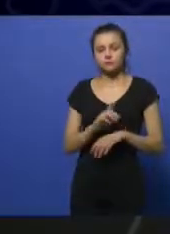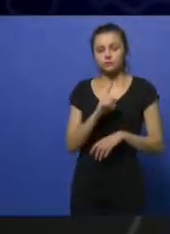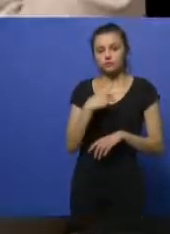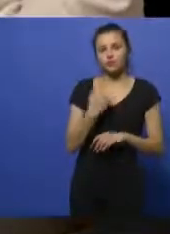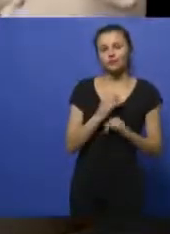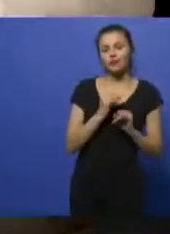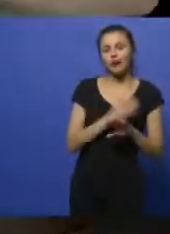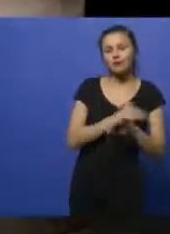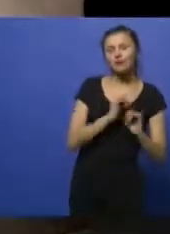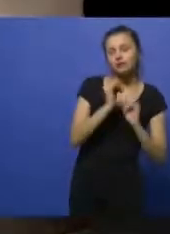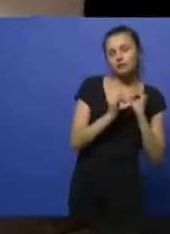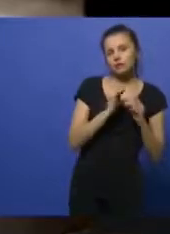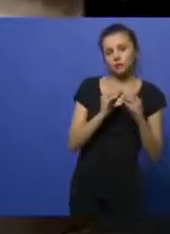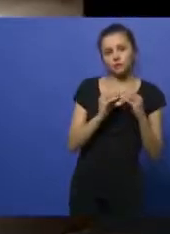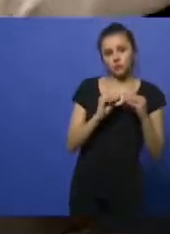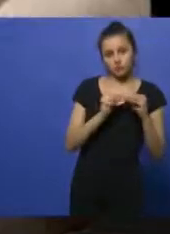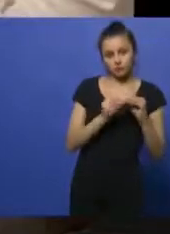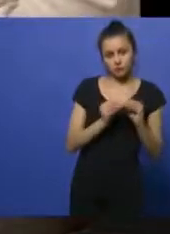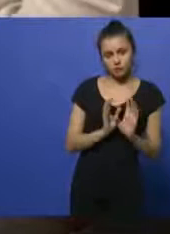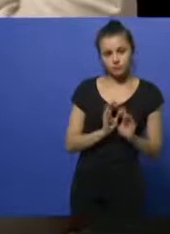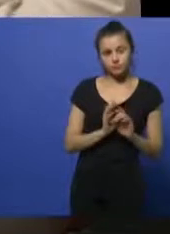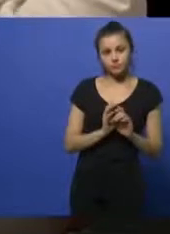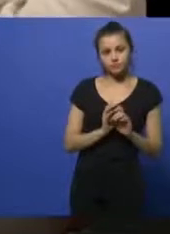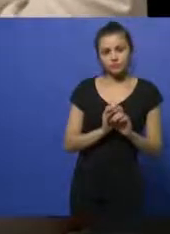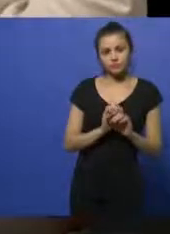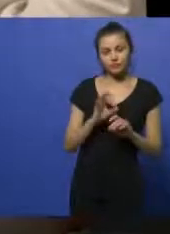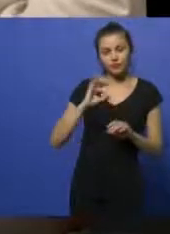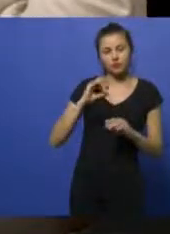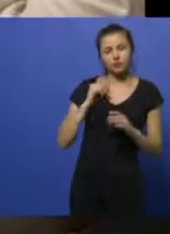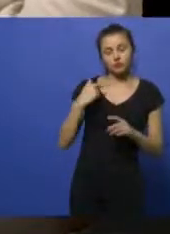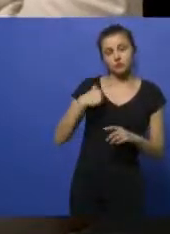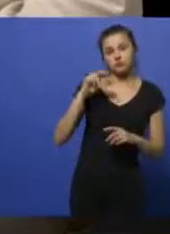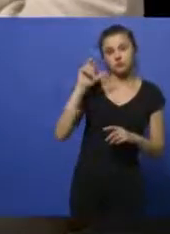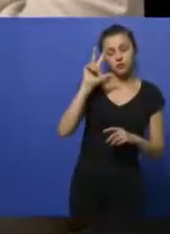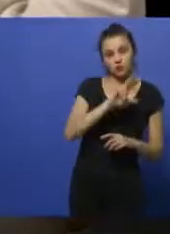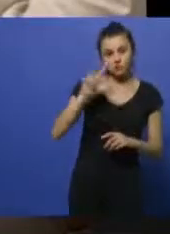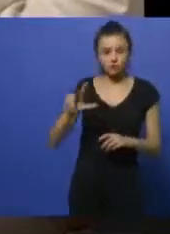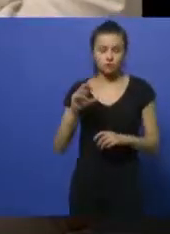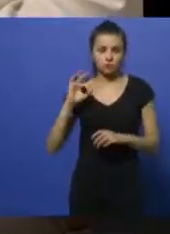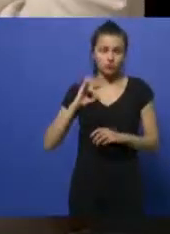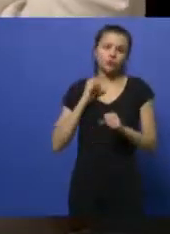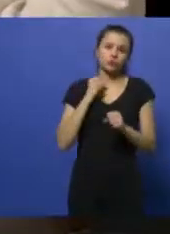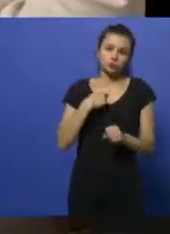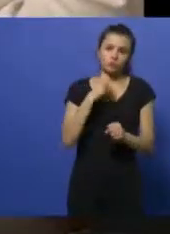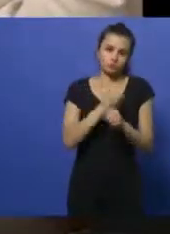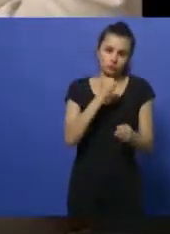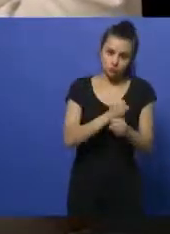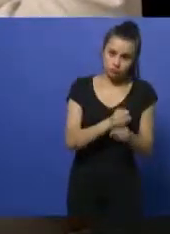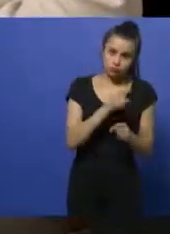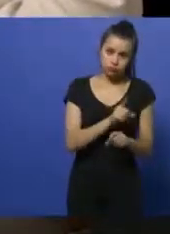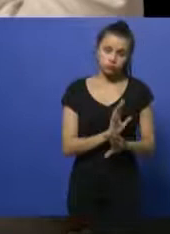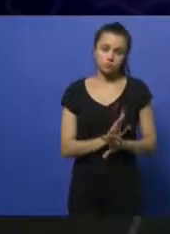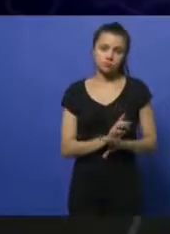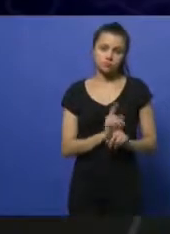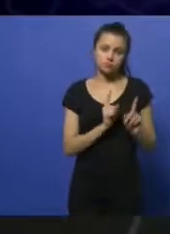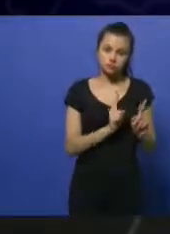compañeros, más lo que hace ya varios años que estamos ahí, yo hace 33 años que trabajo, y he visto